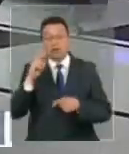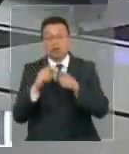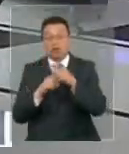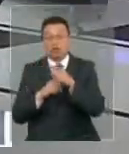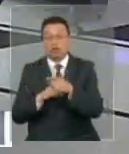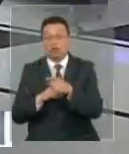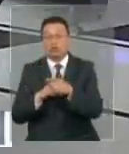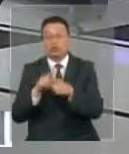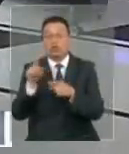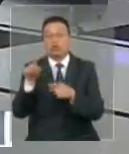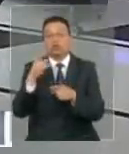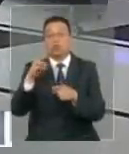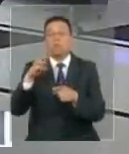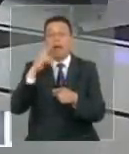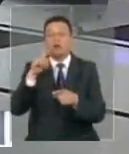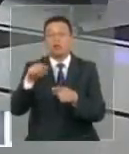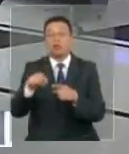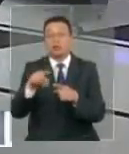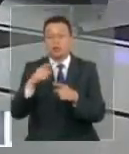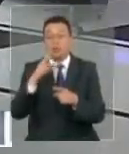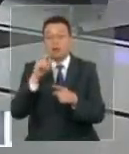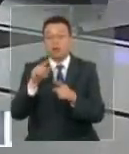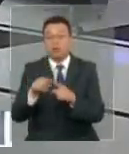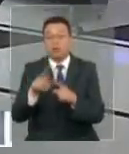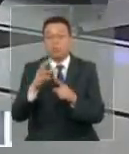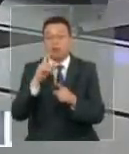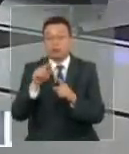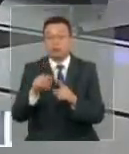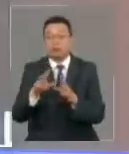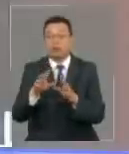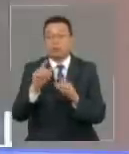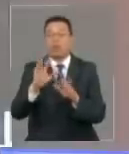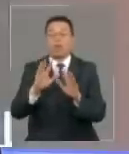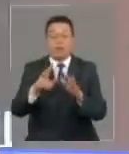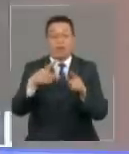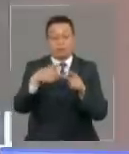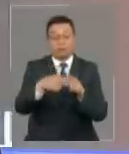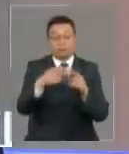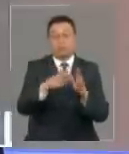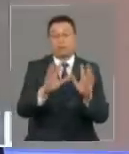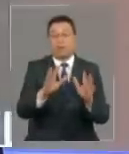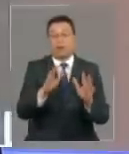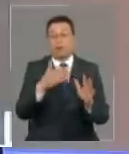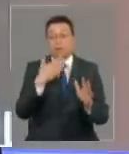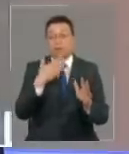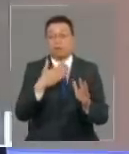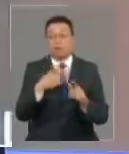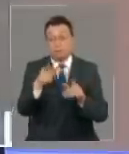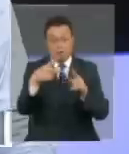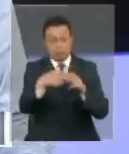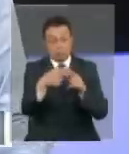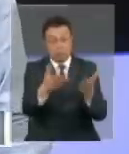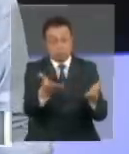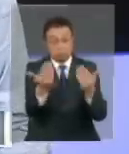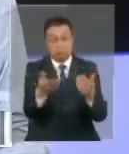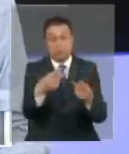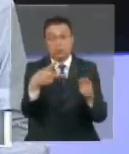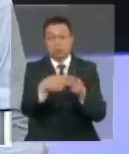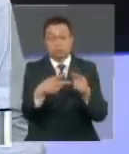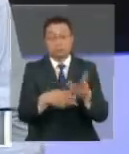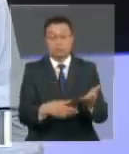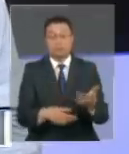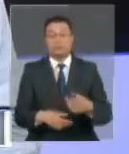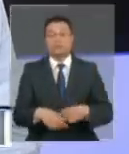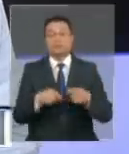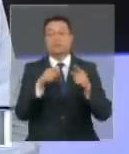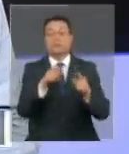falta un solo dato. Fotos, porque tengo más acá. Dejemos que Marcelo interrumpa para yo después poder exponer. Marcelo, termina de interrumpir. Sí, hazte cargo de una